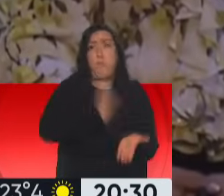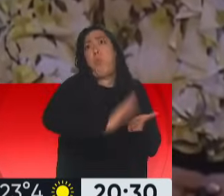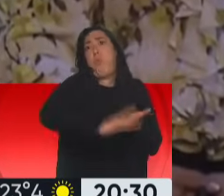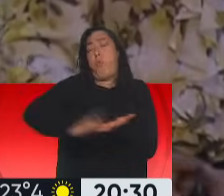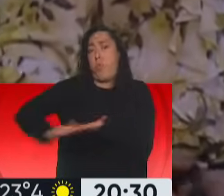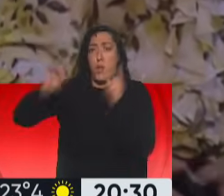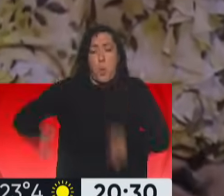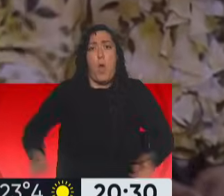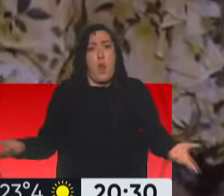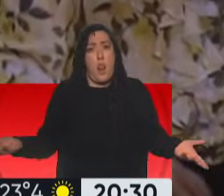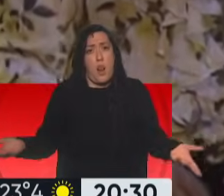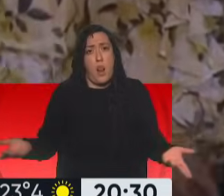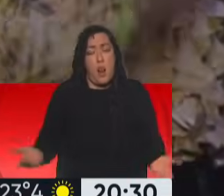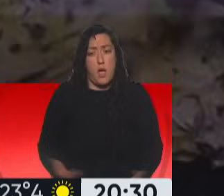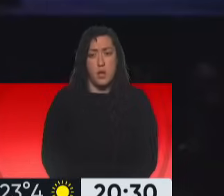Kicillof.